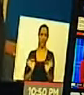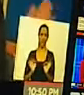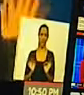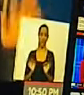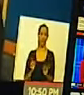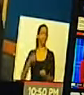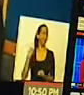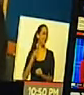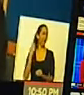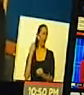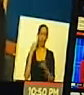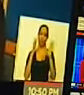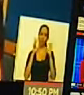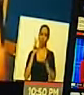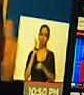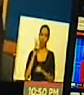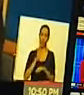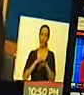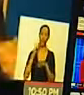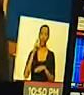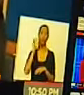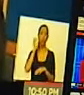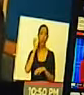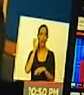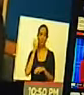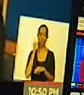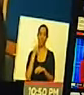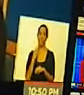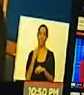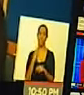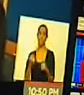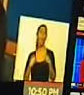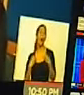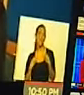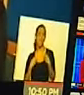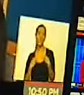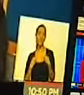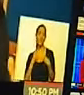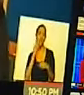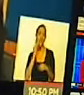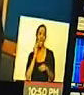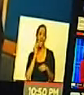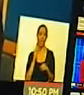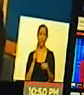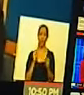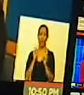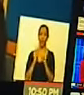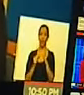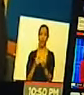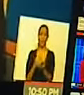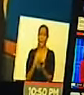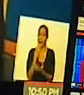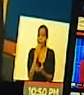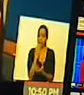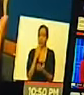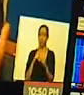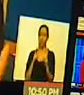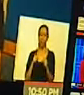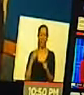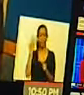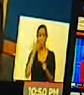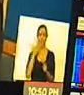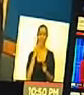2 señoras que relatan haber vivido efectivamente estos momentos de terror. Pero es que parecen un